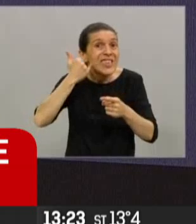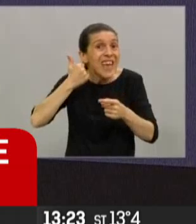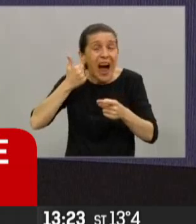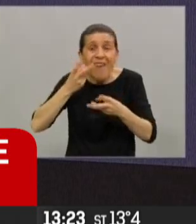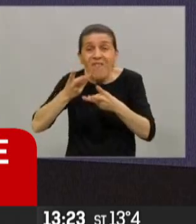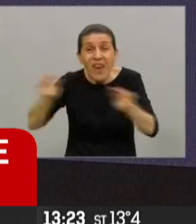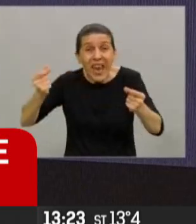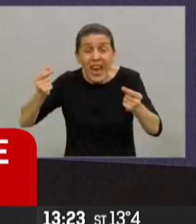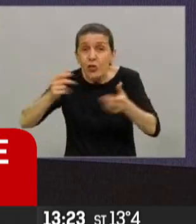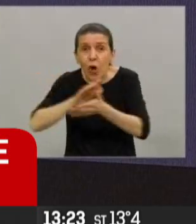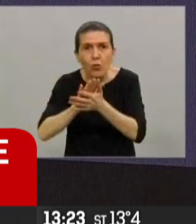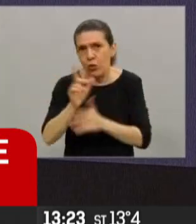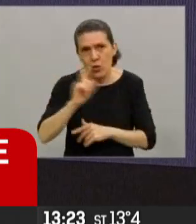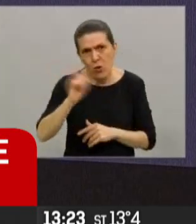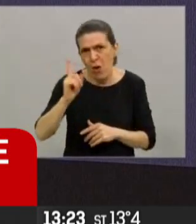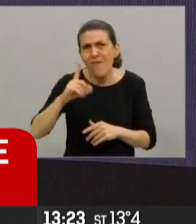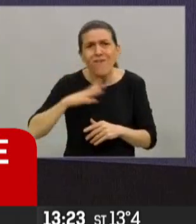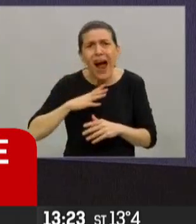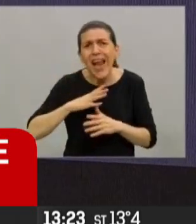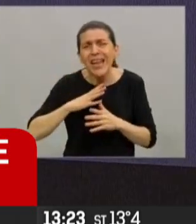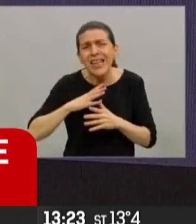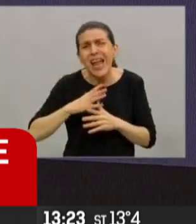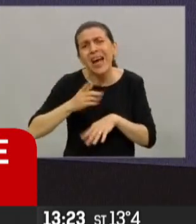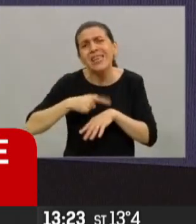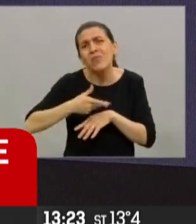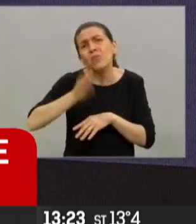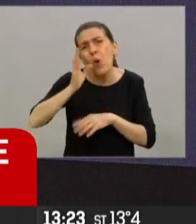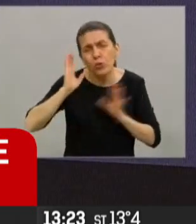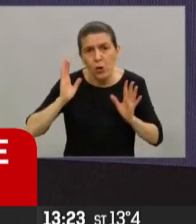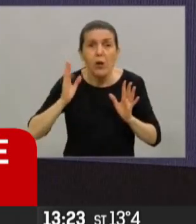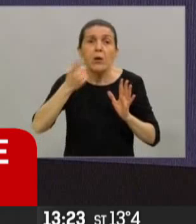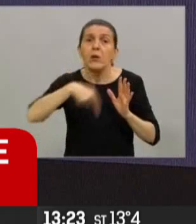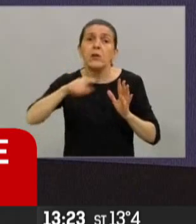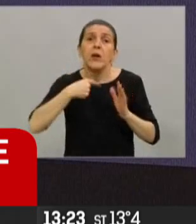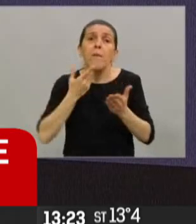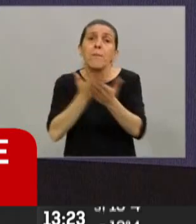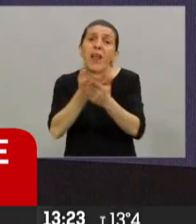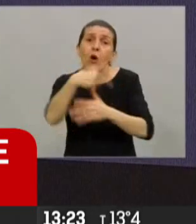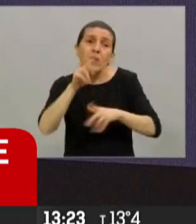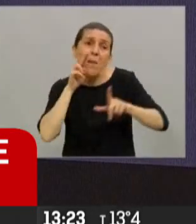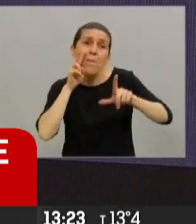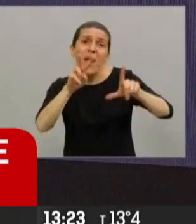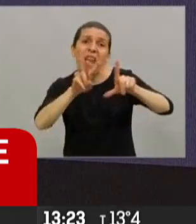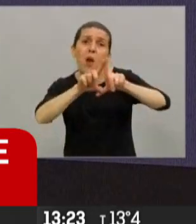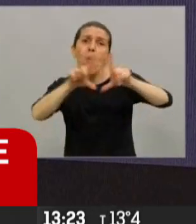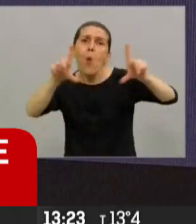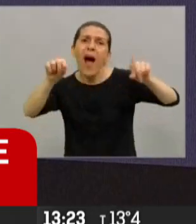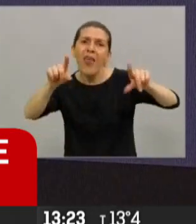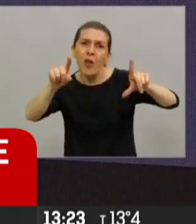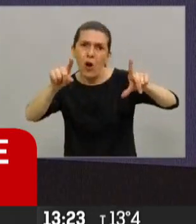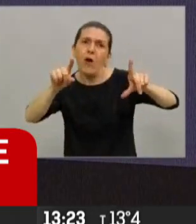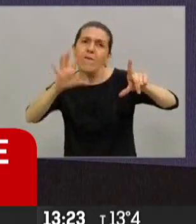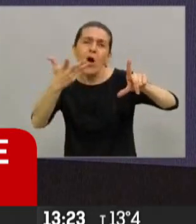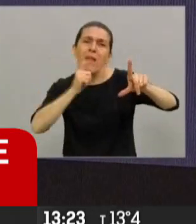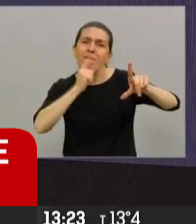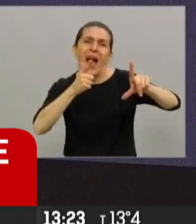batalla. Yo les digo esto, pero yo les pido que miren un cuadro dinámico para